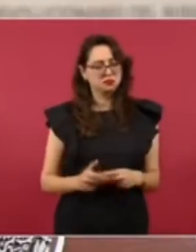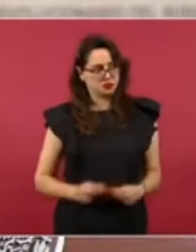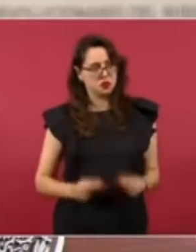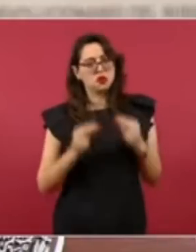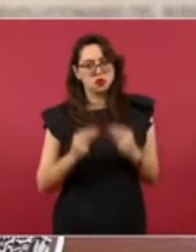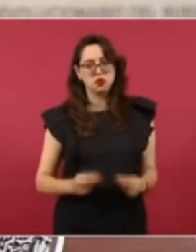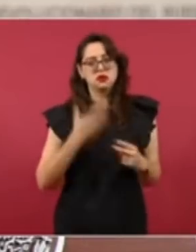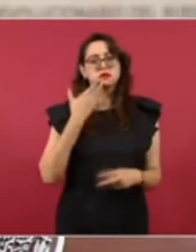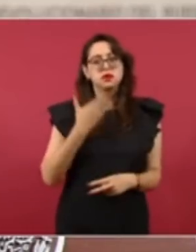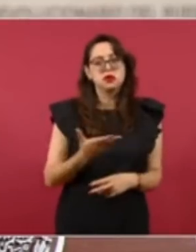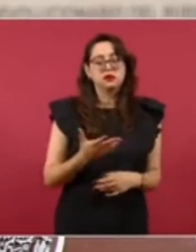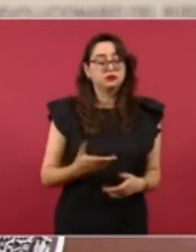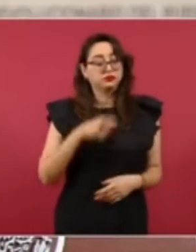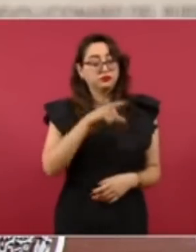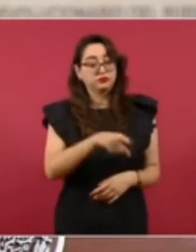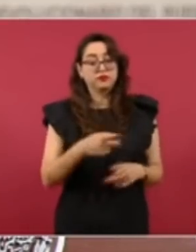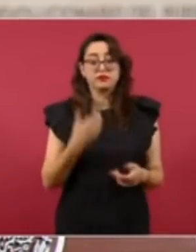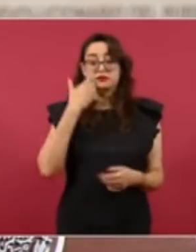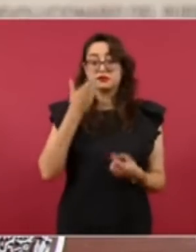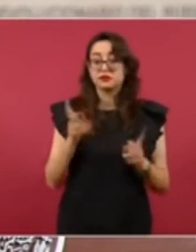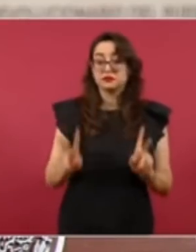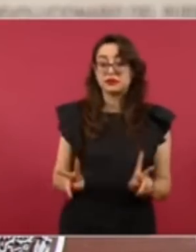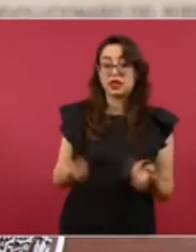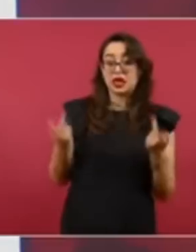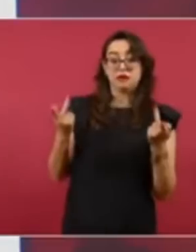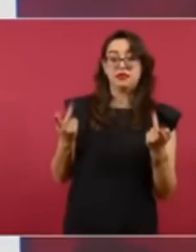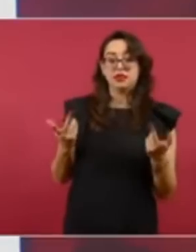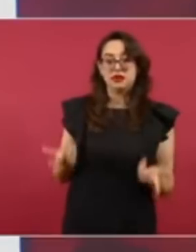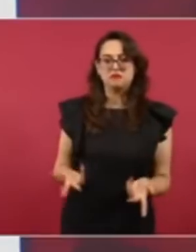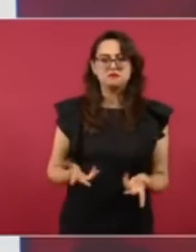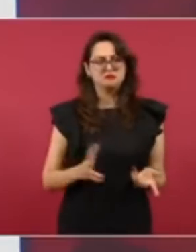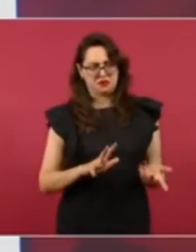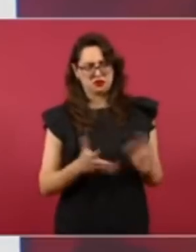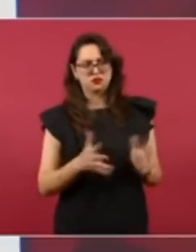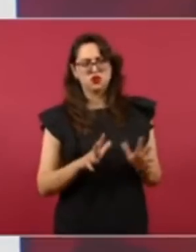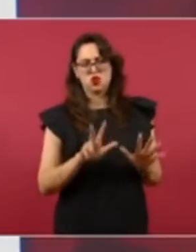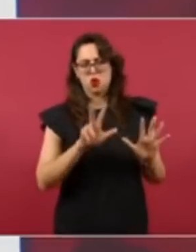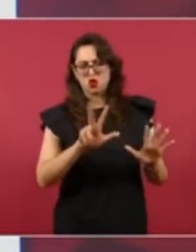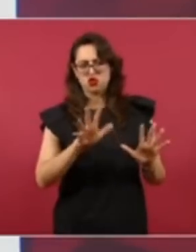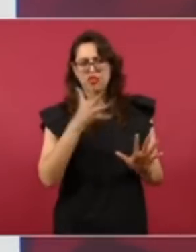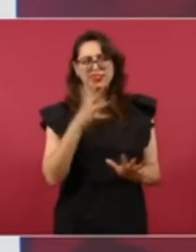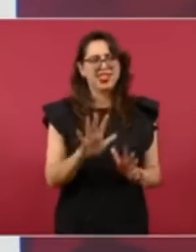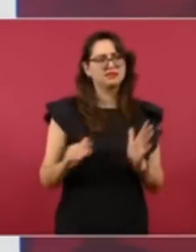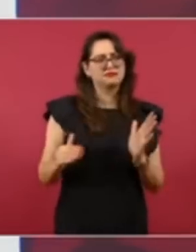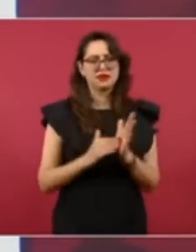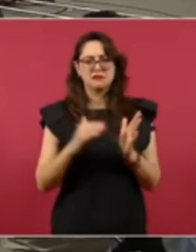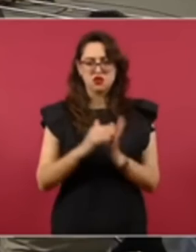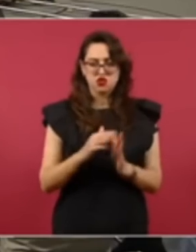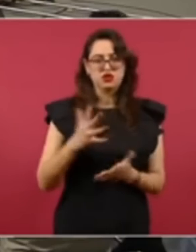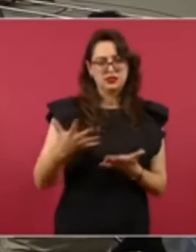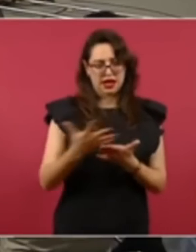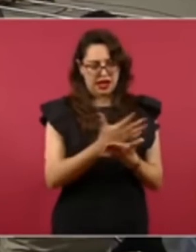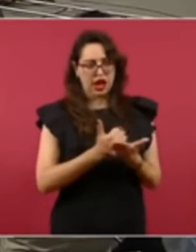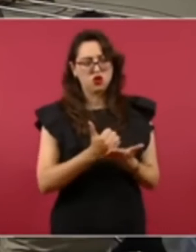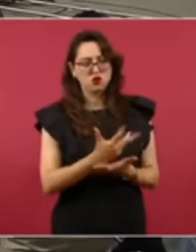y como lo están vendiendo es de los que menos ganó, pero ha de haber ganado como 8 o 10 mil millones. A ver si nos